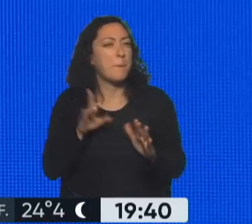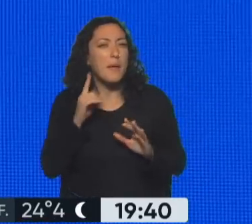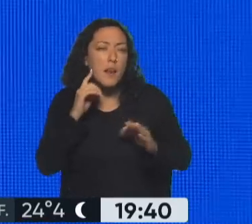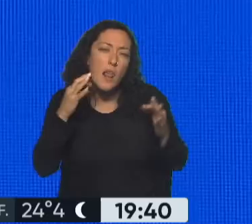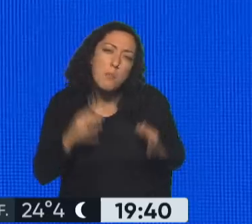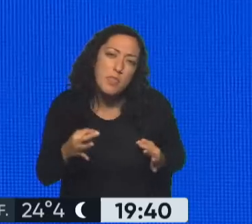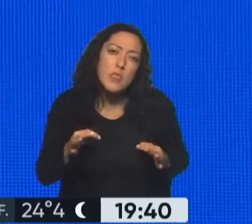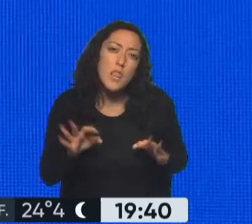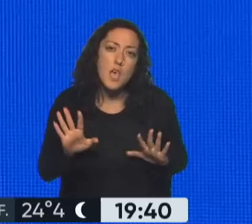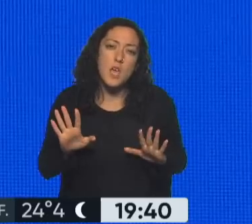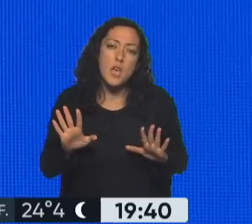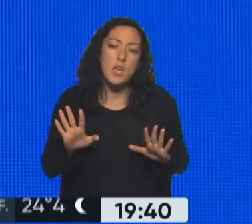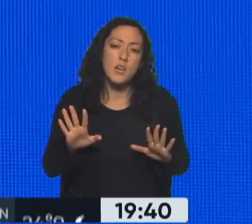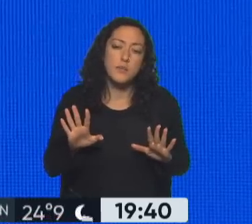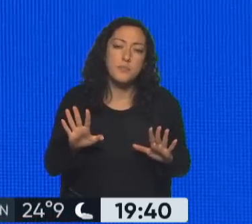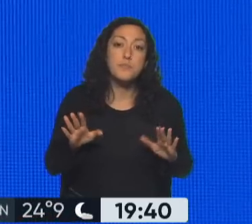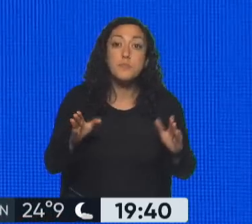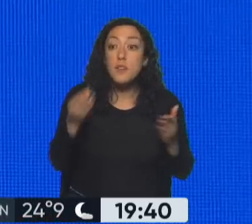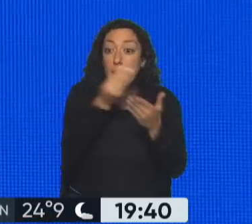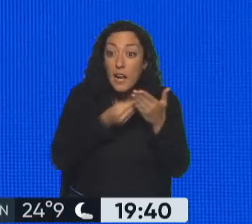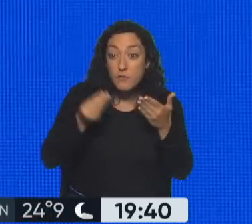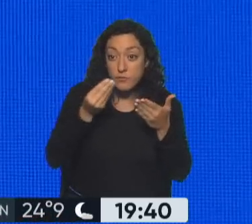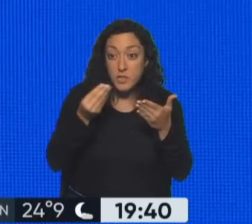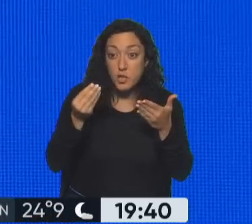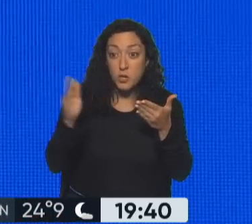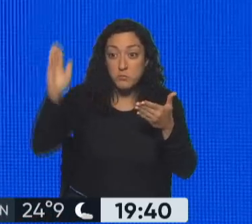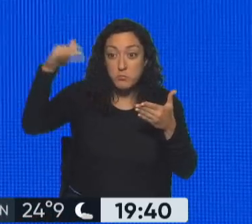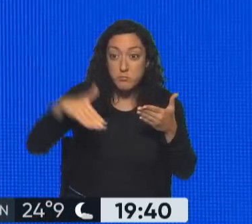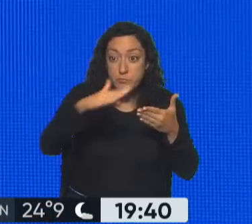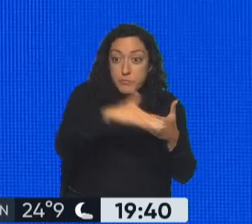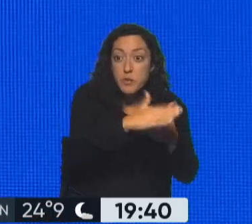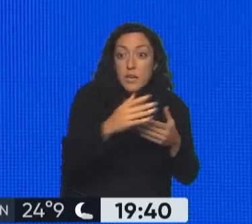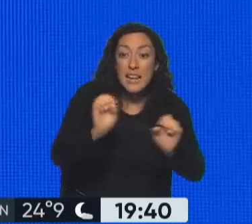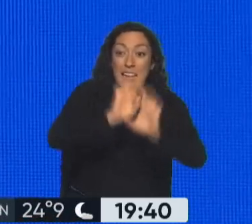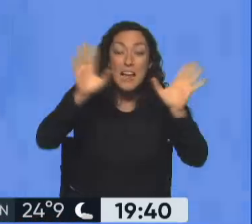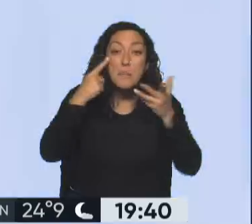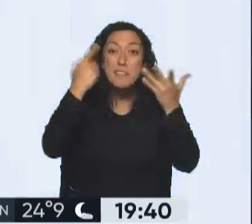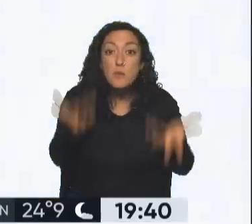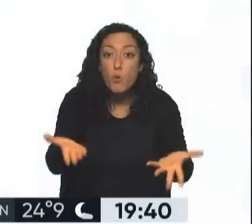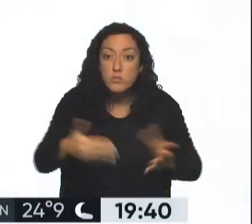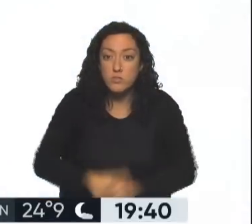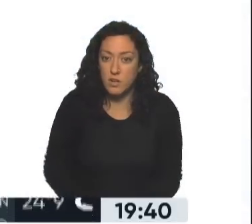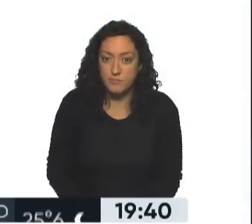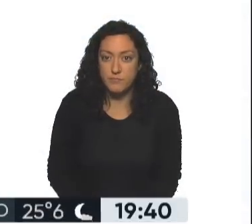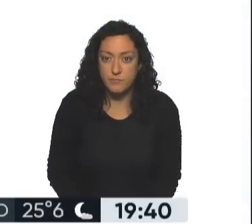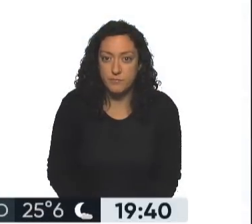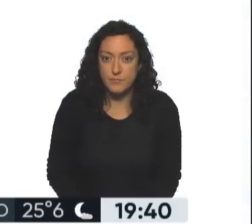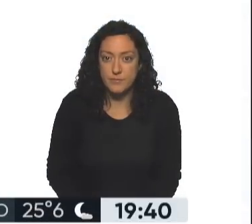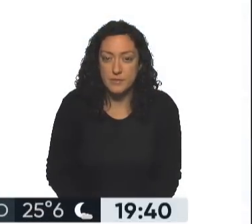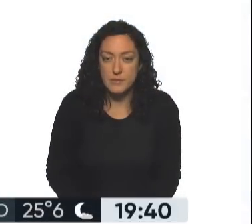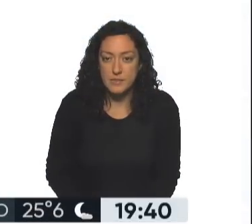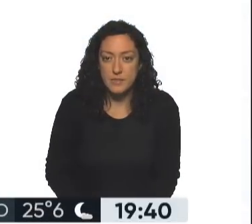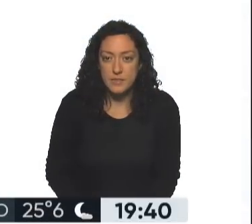realmente el gráfico demuestra claramente que no ha sido